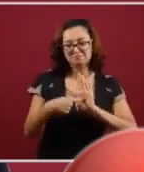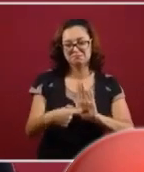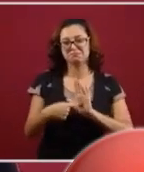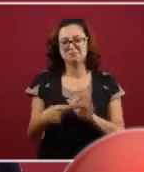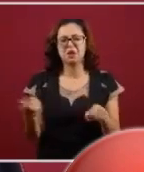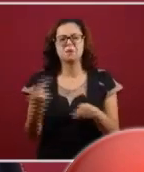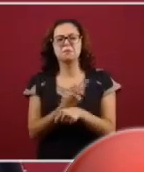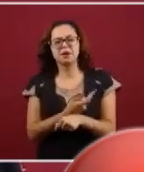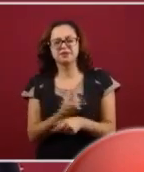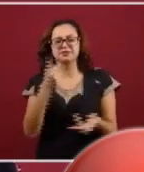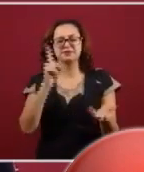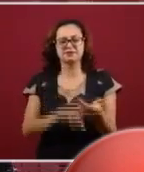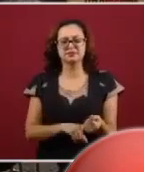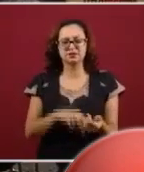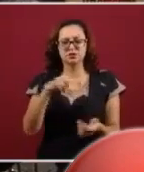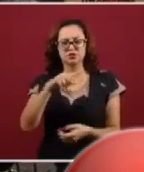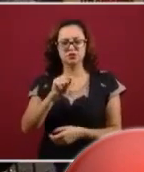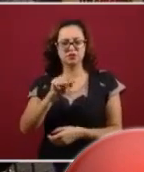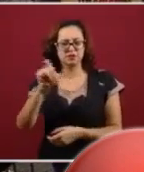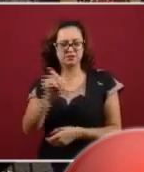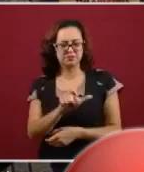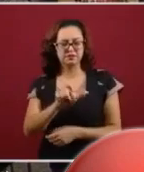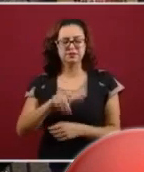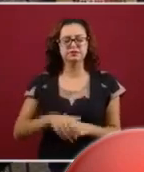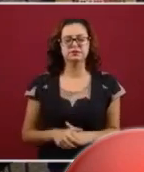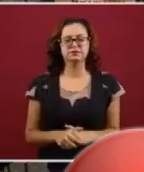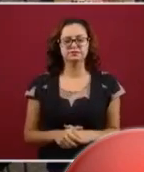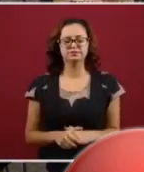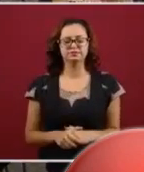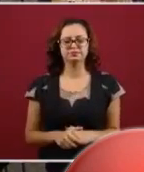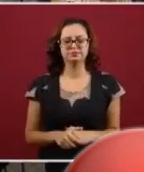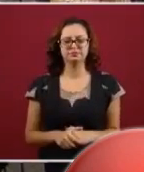está haciendo Notimex,